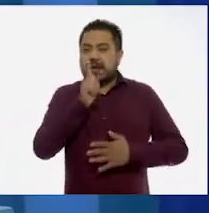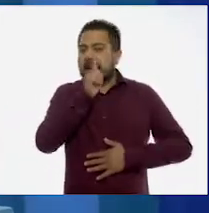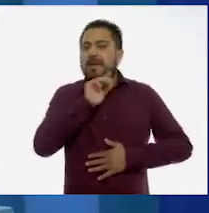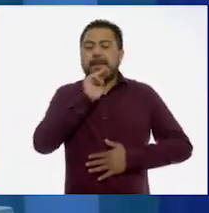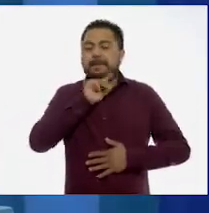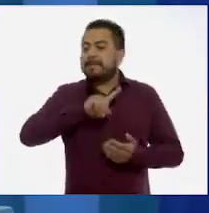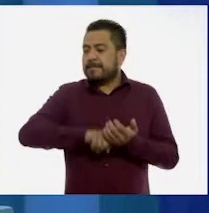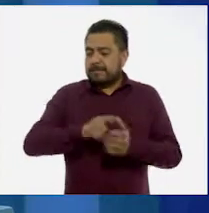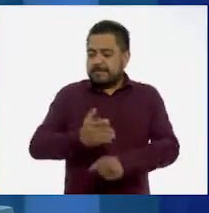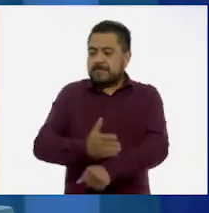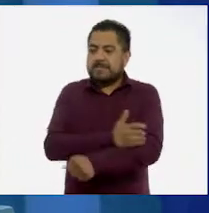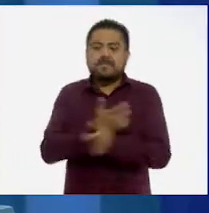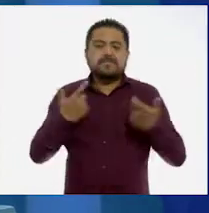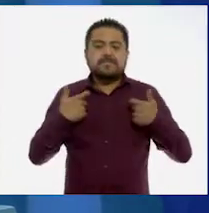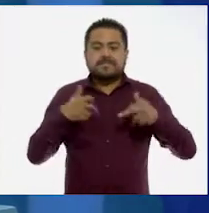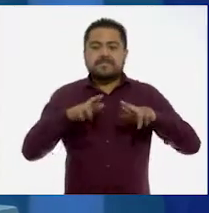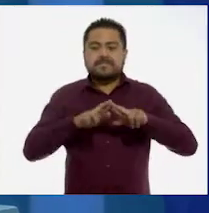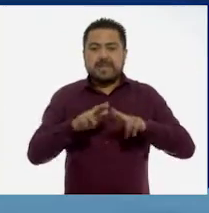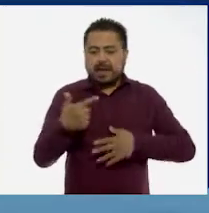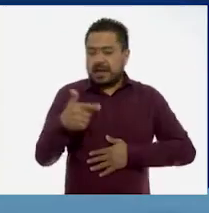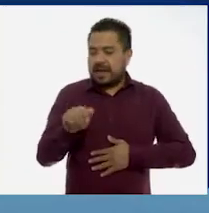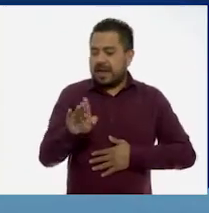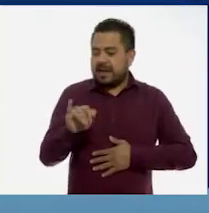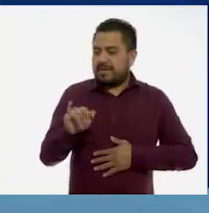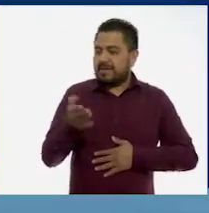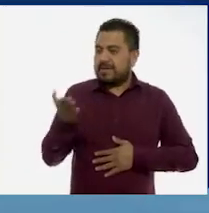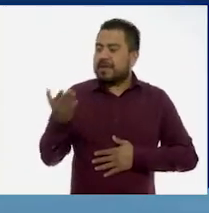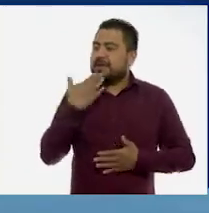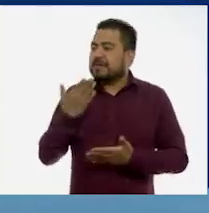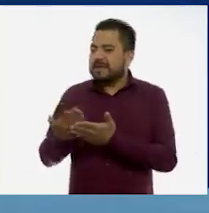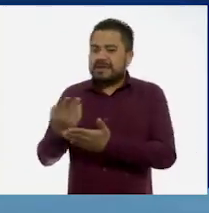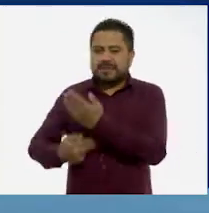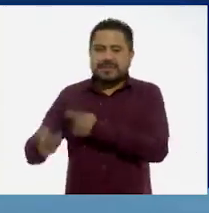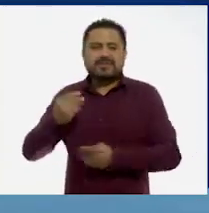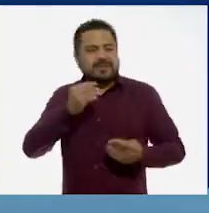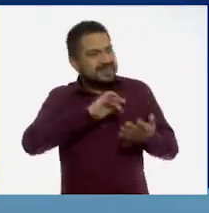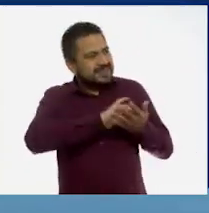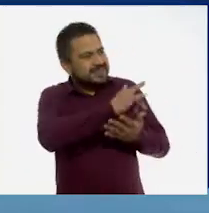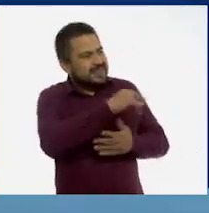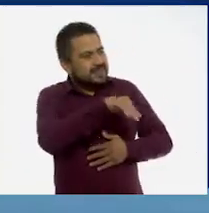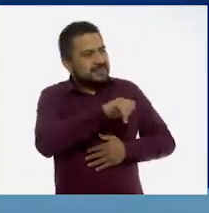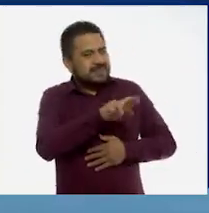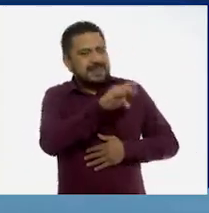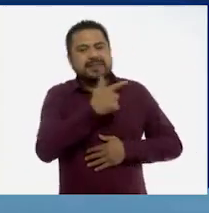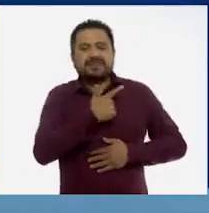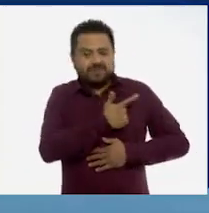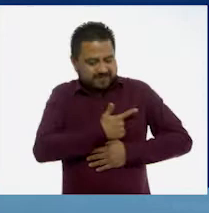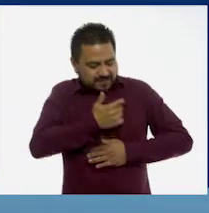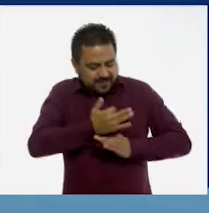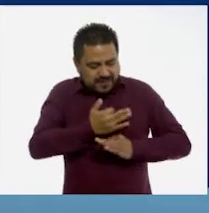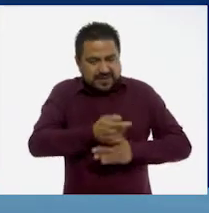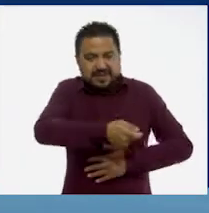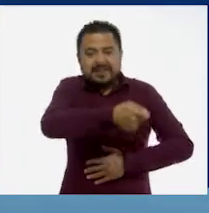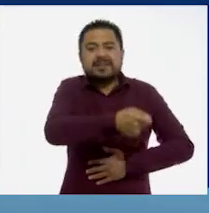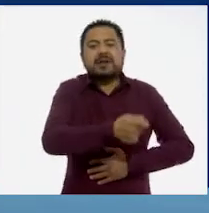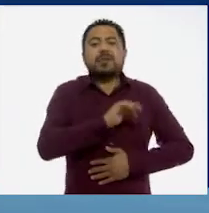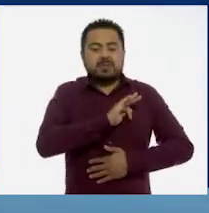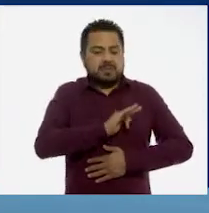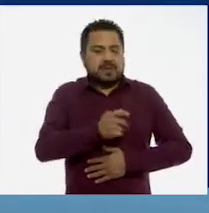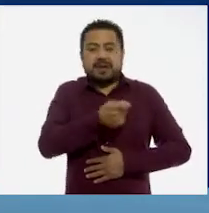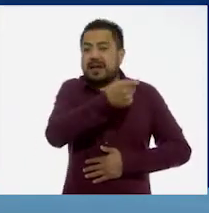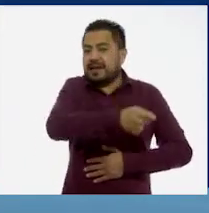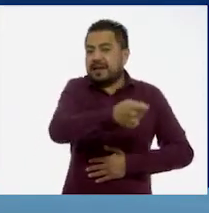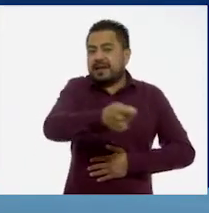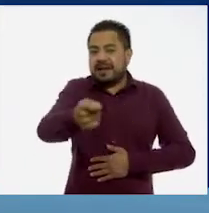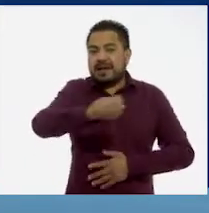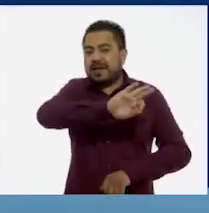nos acompaña la maestra Gaby Rivas. Bienvenida. Muchas gracias, María. Qué gusto saludarte y también qué gusto poder saludar a las